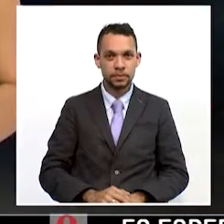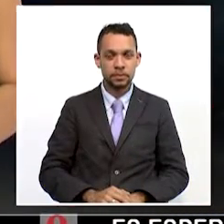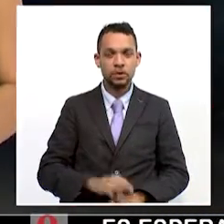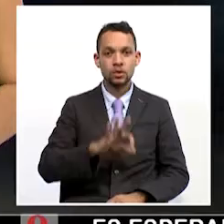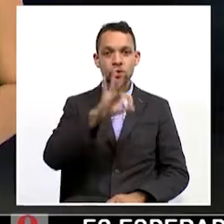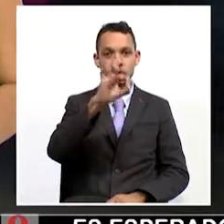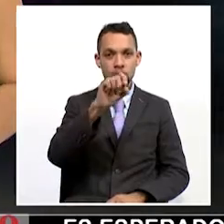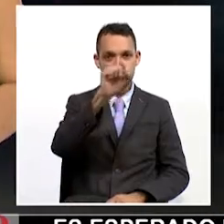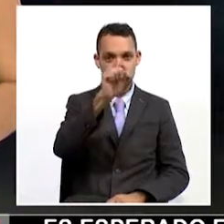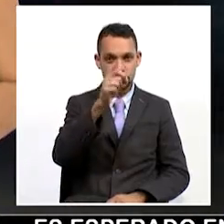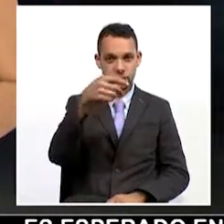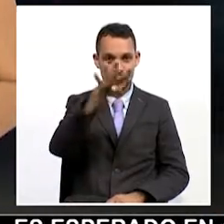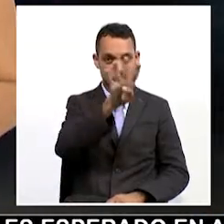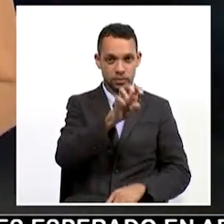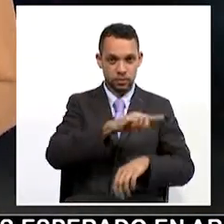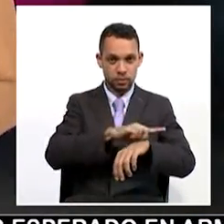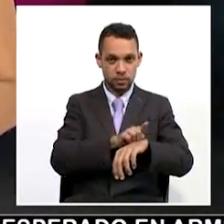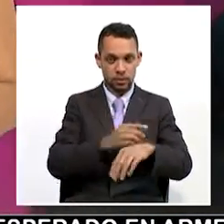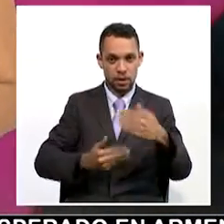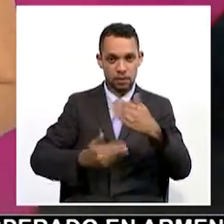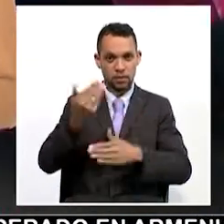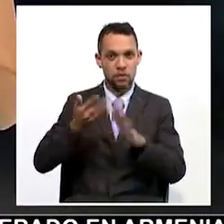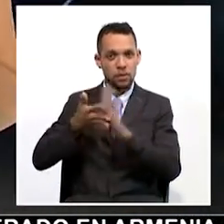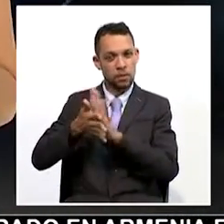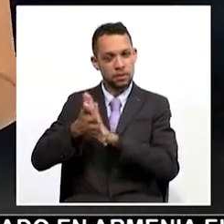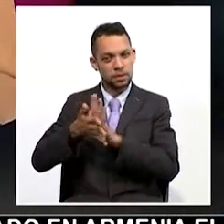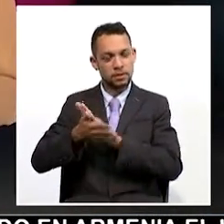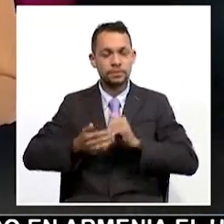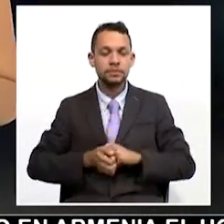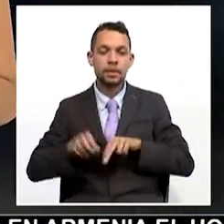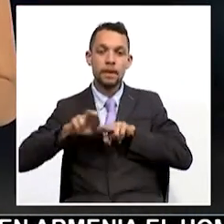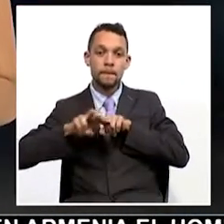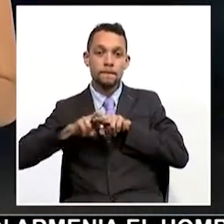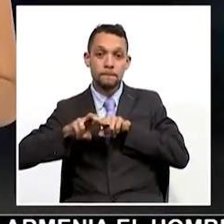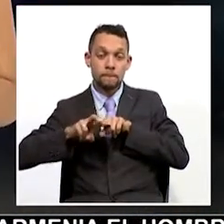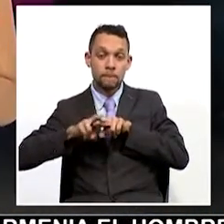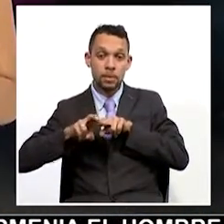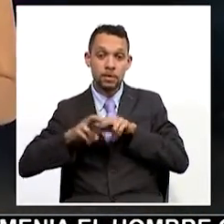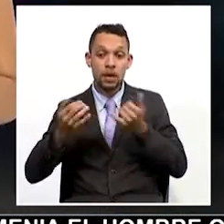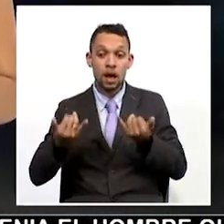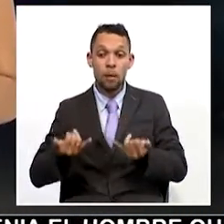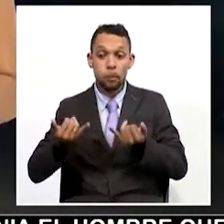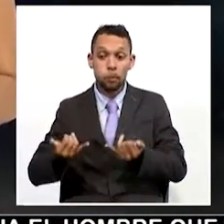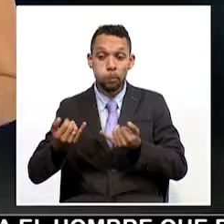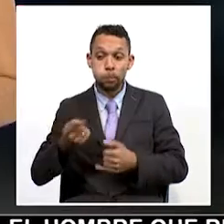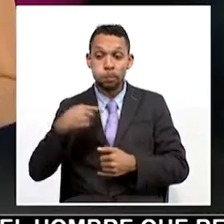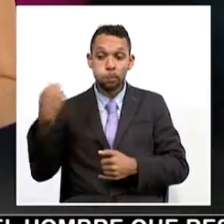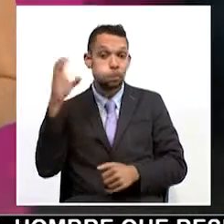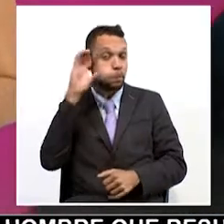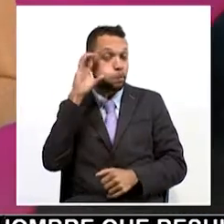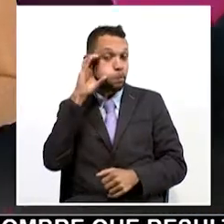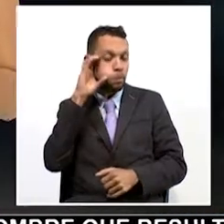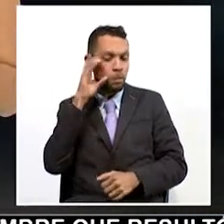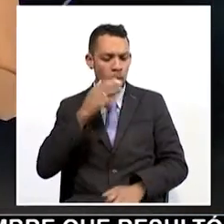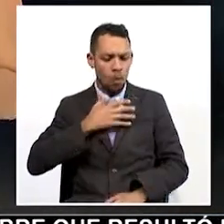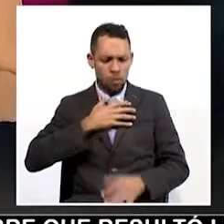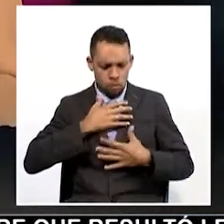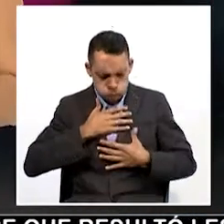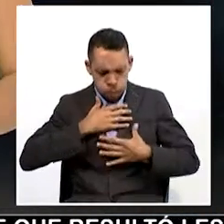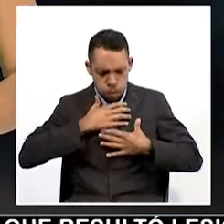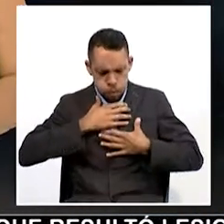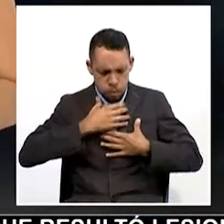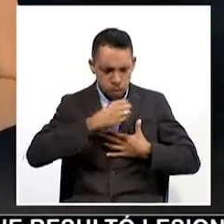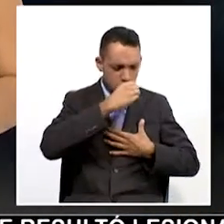8 de la noche, 19 minutos. Comenzamos con toda la información. En Manizales se atienden en este momento 70 enfermos por tuberculosis. De